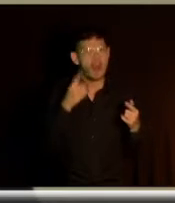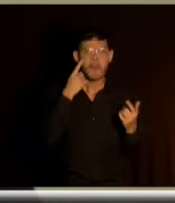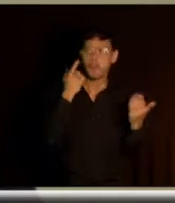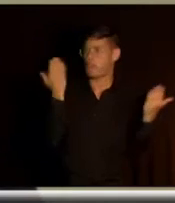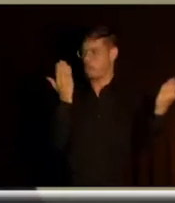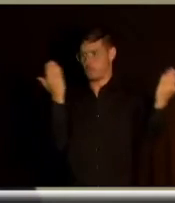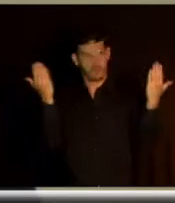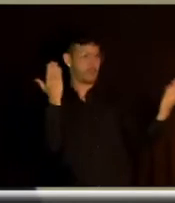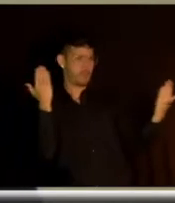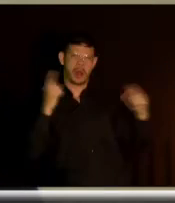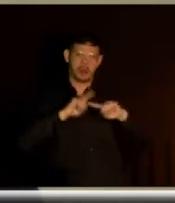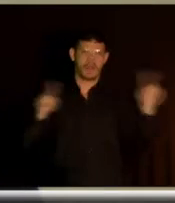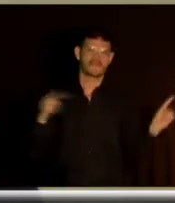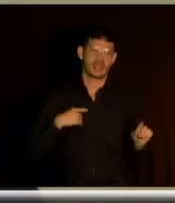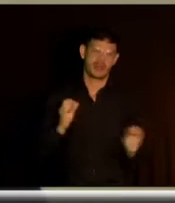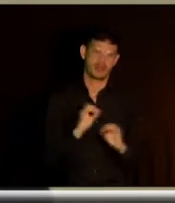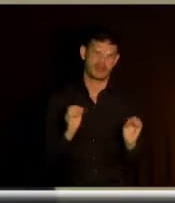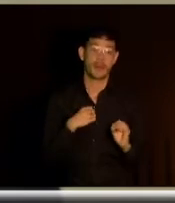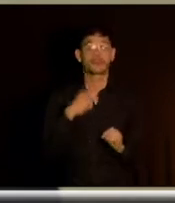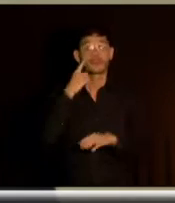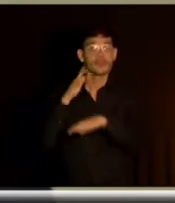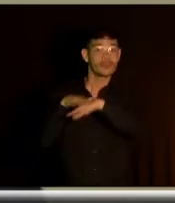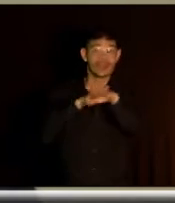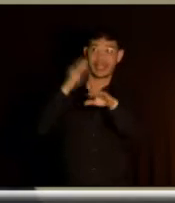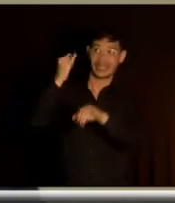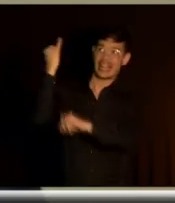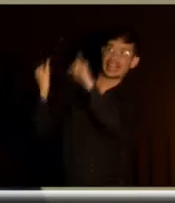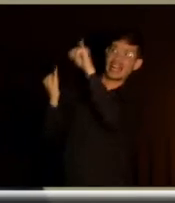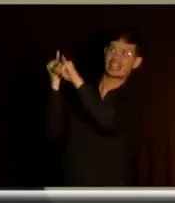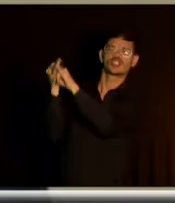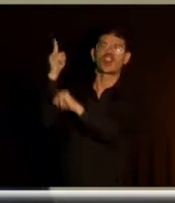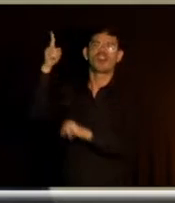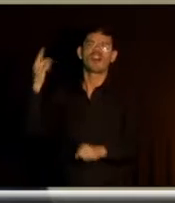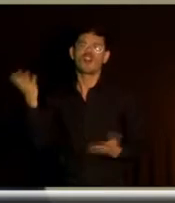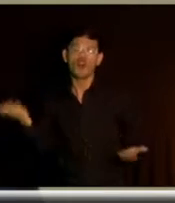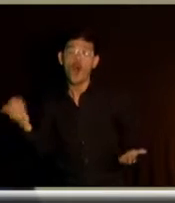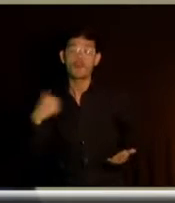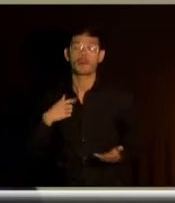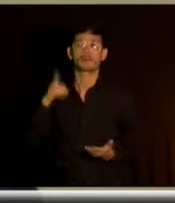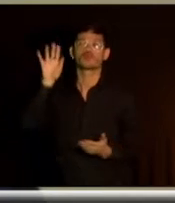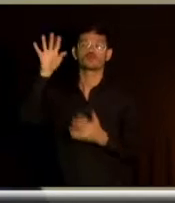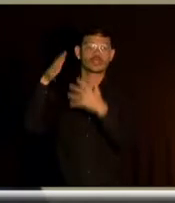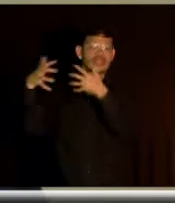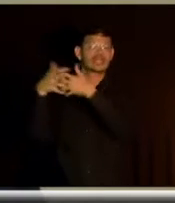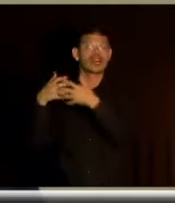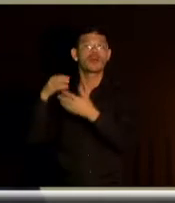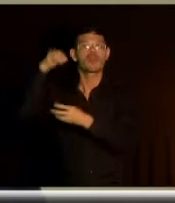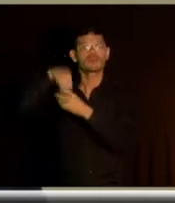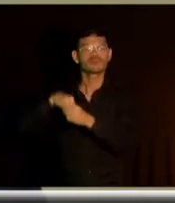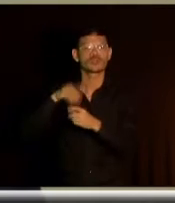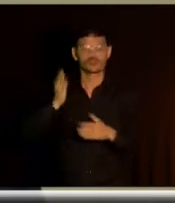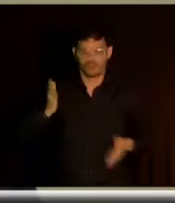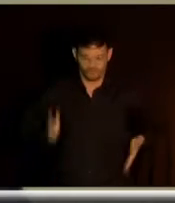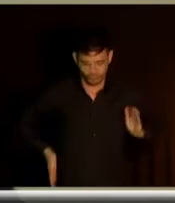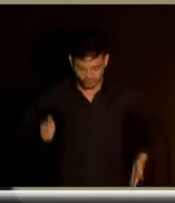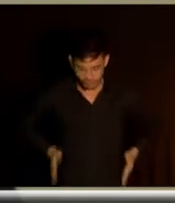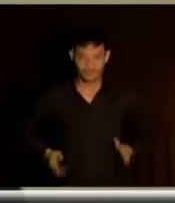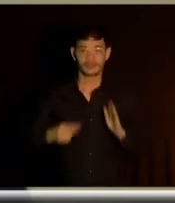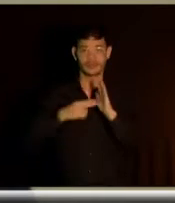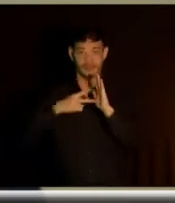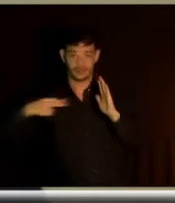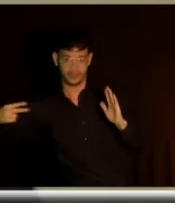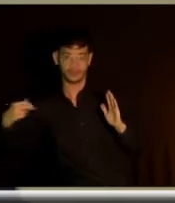nivel internacional, el Comité Paralímpico maneja atletismo, natación,